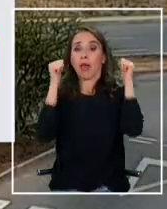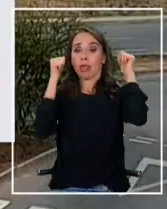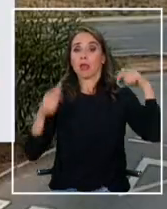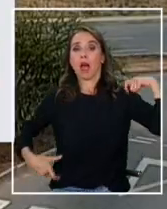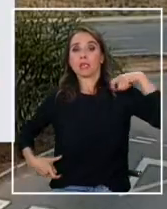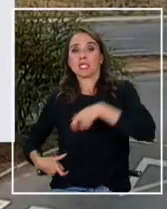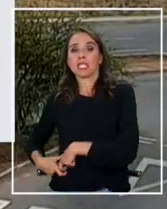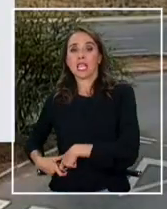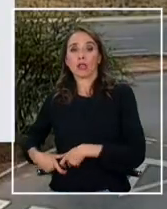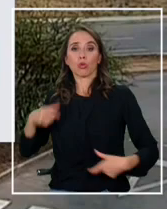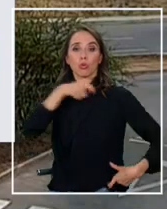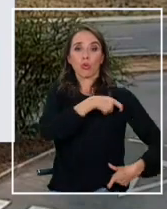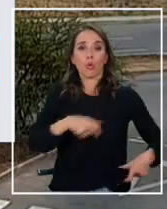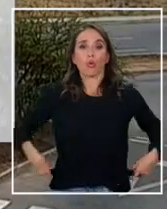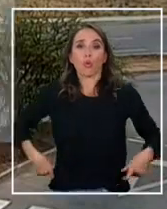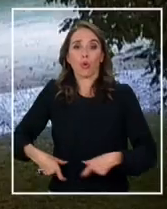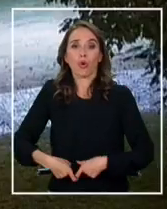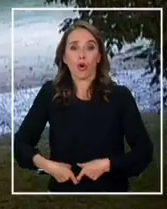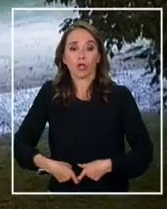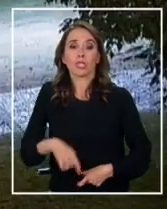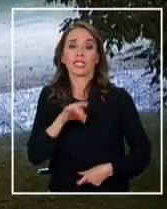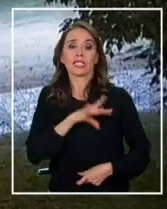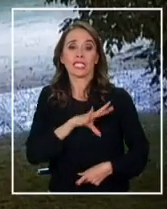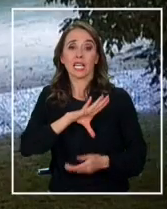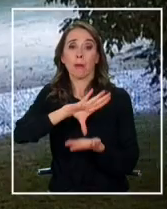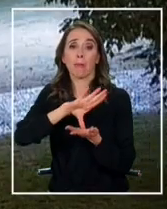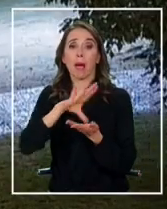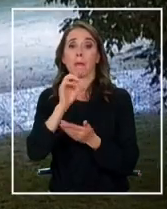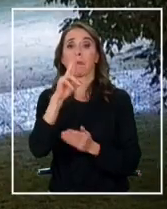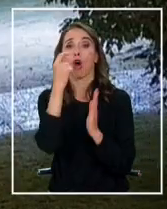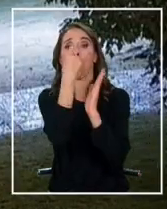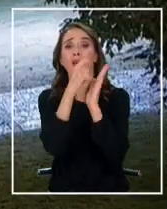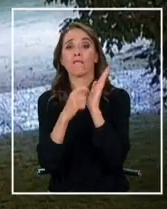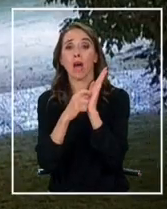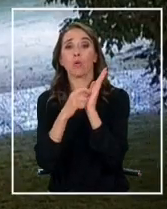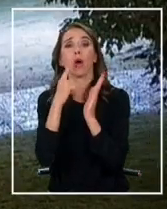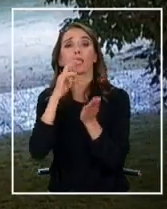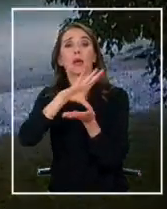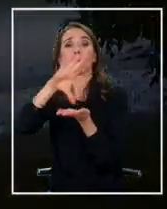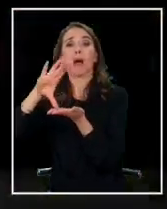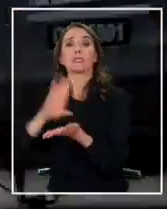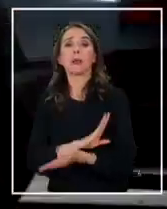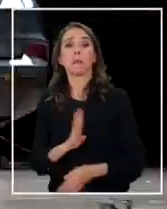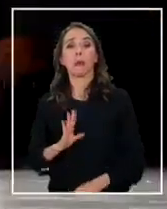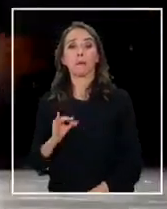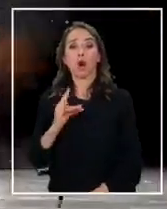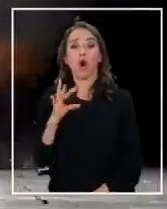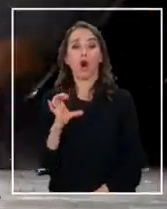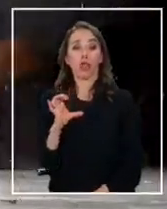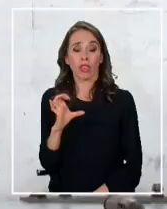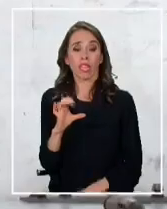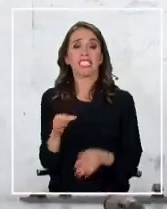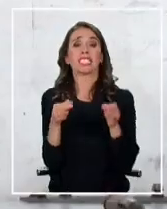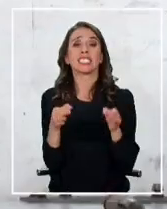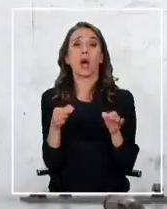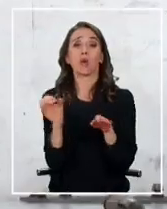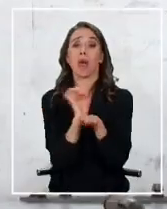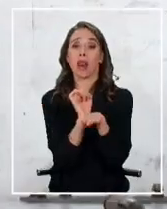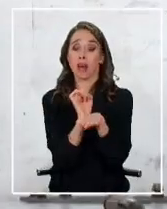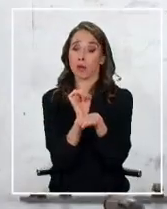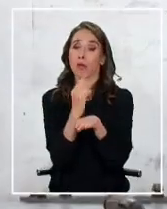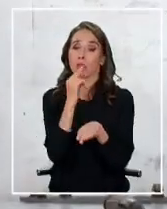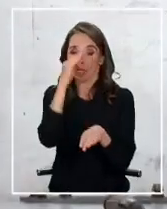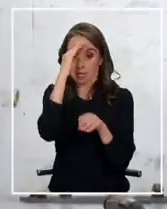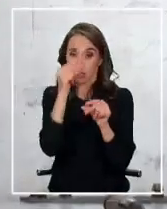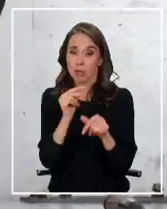traseros, posicionando a Chile como uno de los países peor evaluados de la OCDE en esta materia. Los expertos recalcan sobre el uso